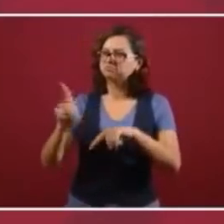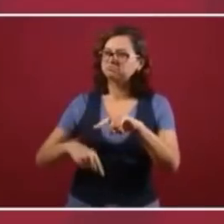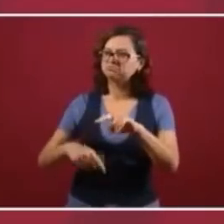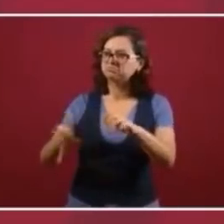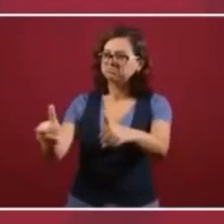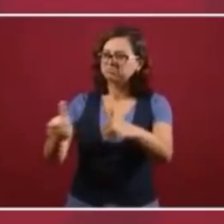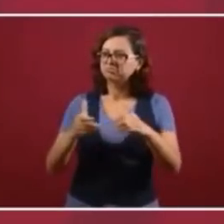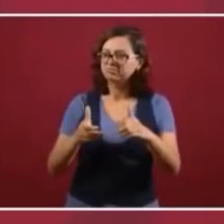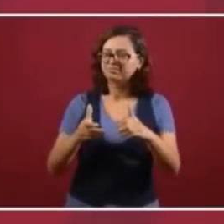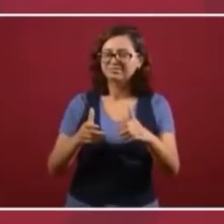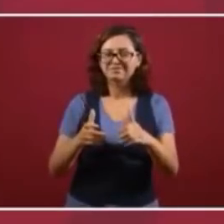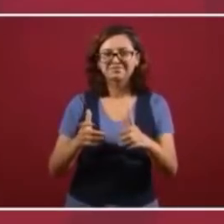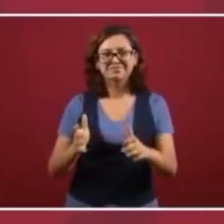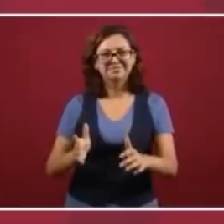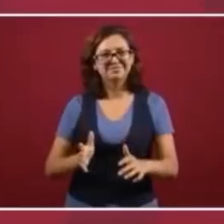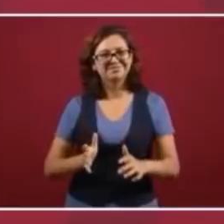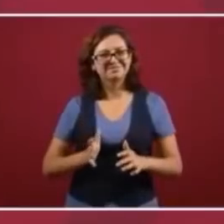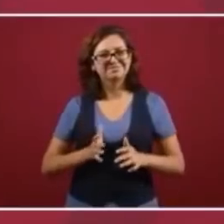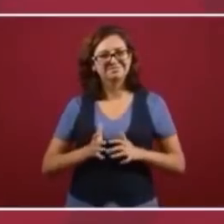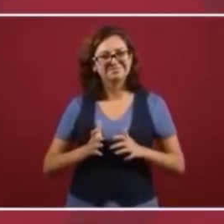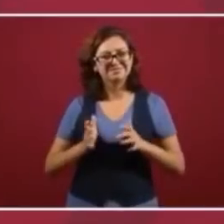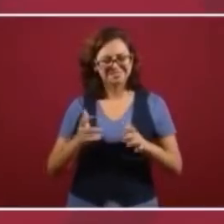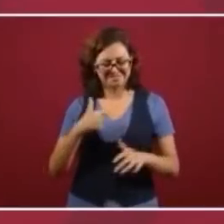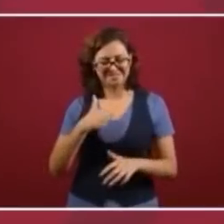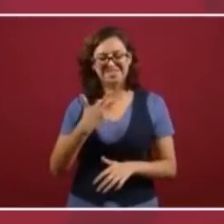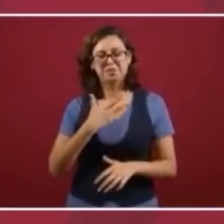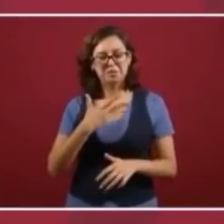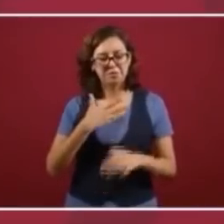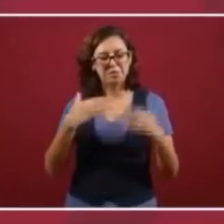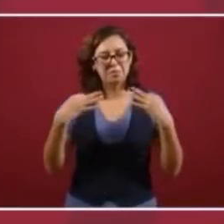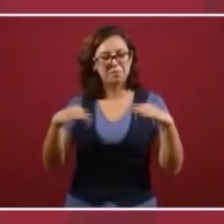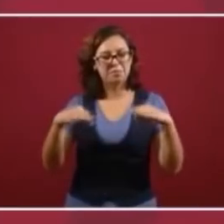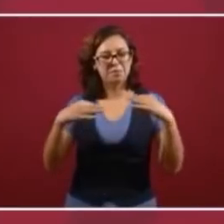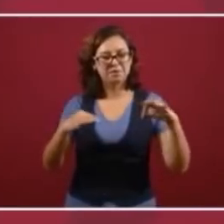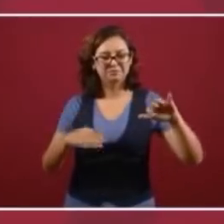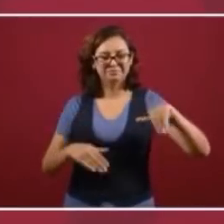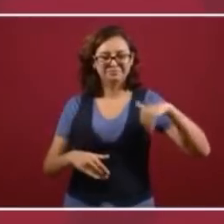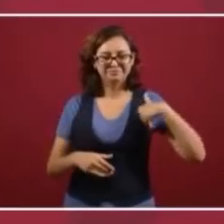documento, lo tengo, ¿no?